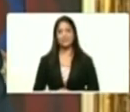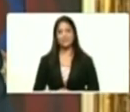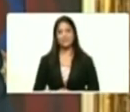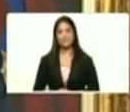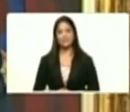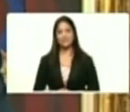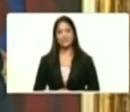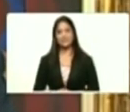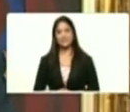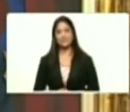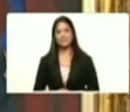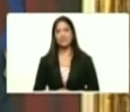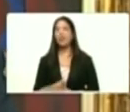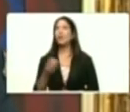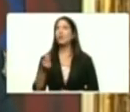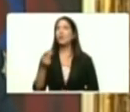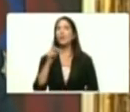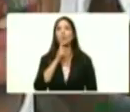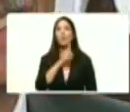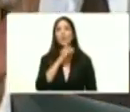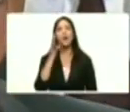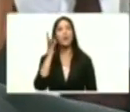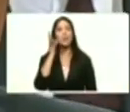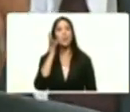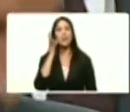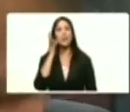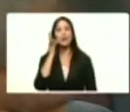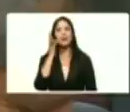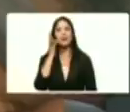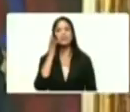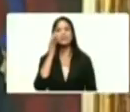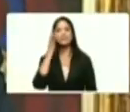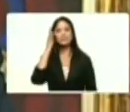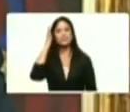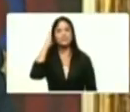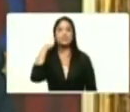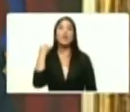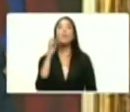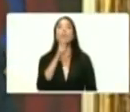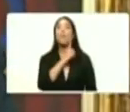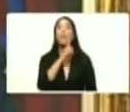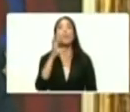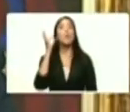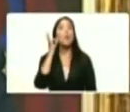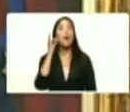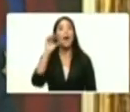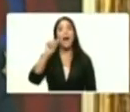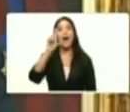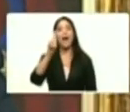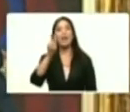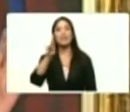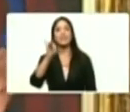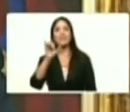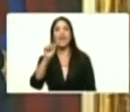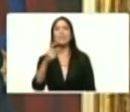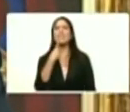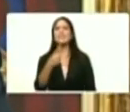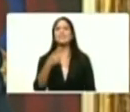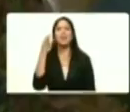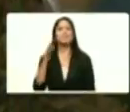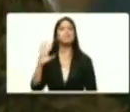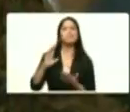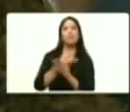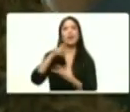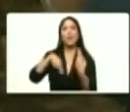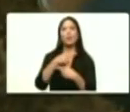¿Verdad? ¿Cómo se llamaba esta que pronosticaba Adriana Asi, que ahí de la revolución todos los días? Se secó.